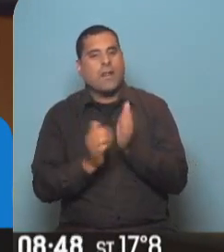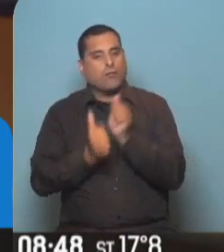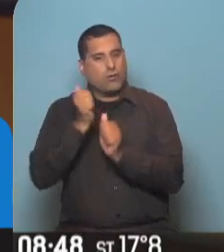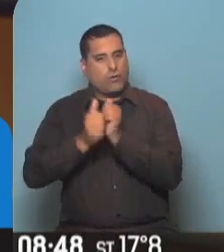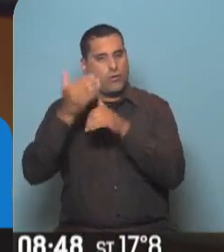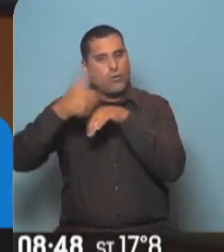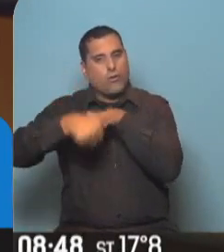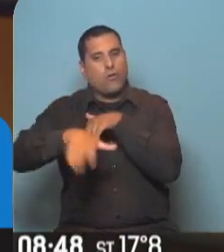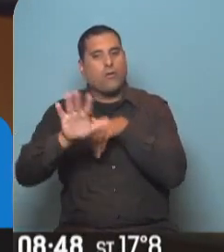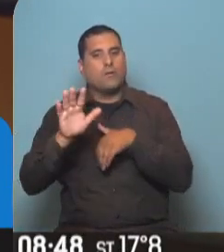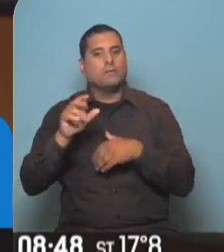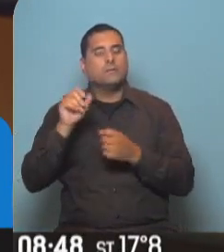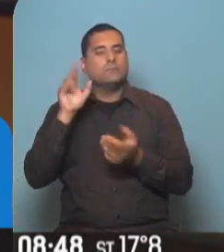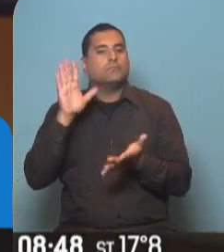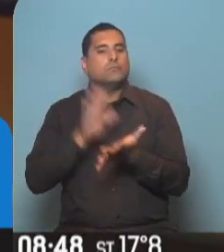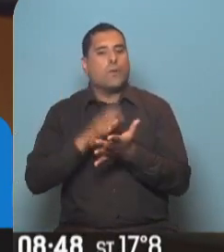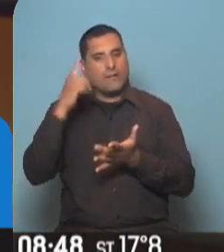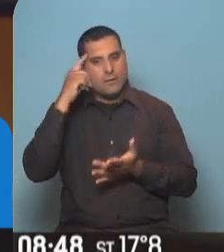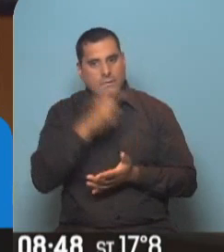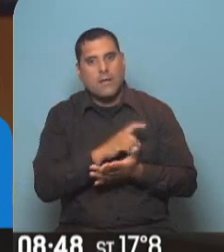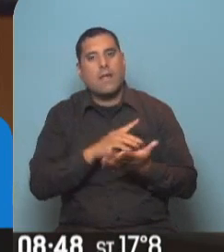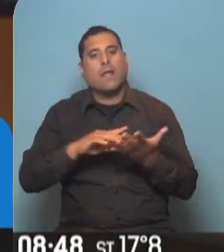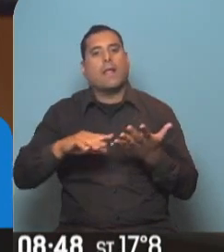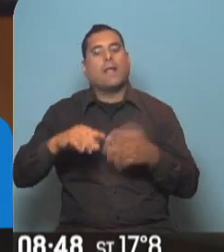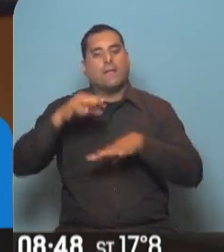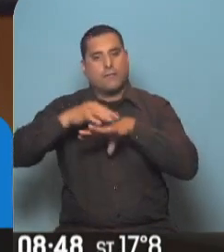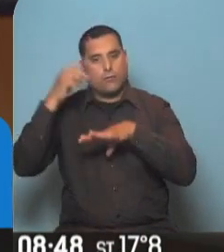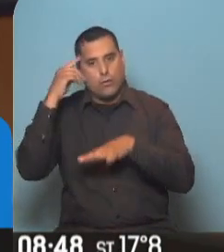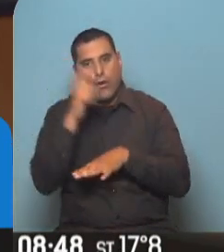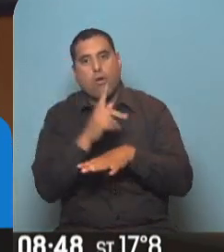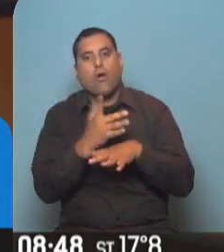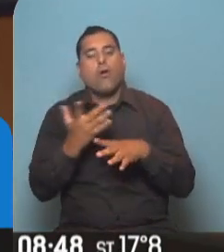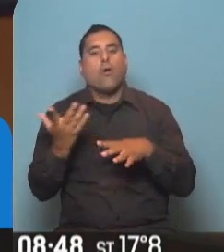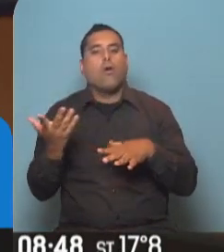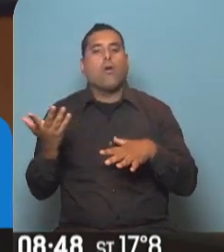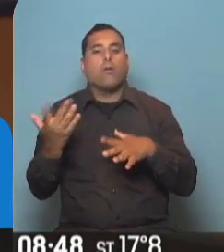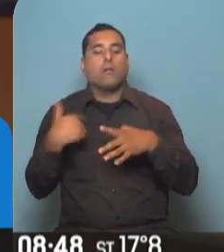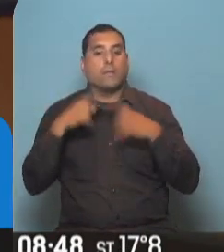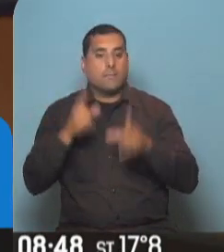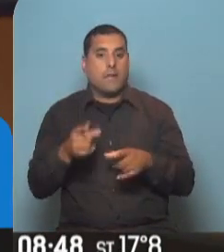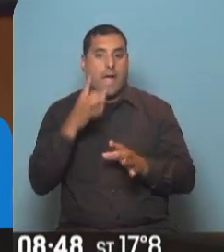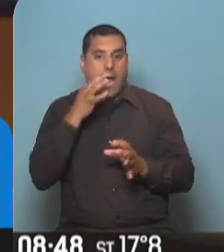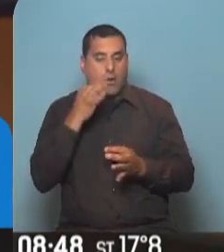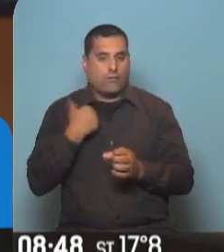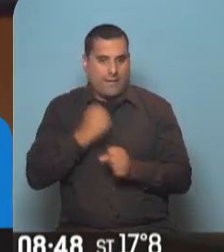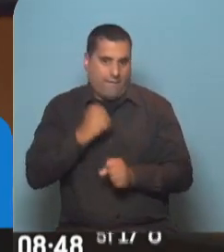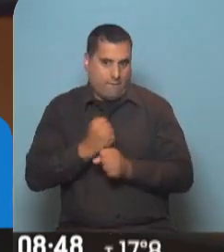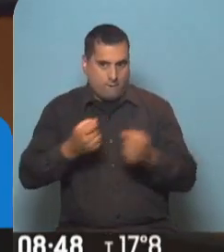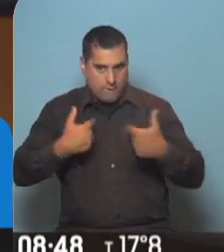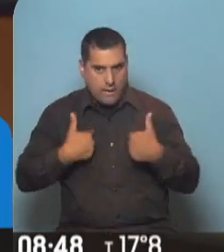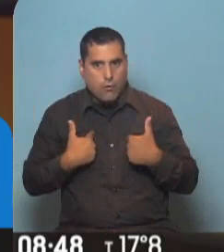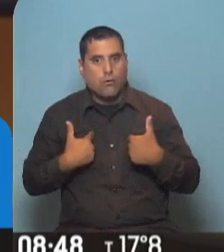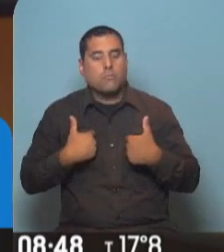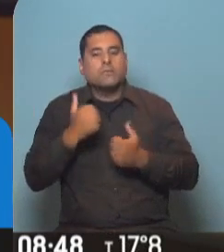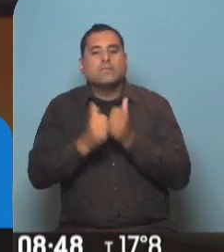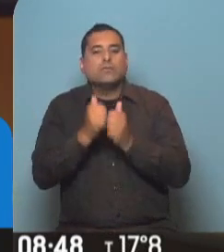no sólo la historia del psicoanálisis la psiquiatría la psicología que es también algo a lo cual me dedico sino la historia